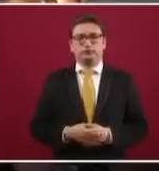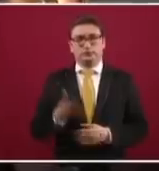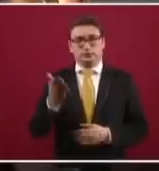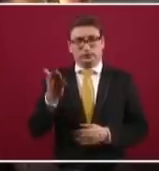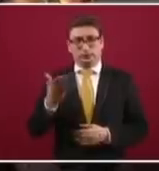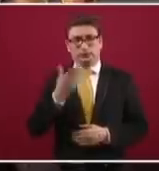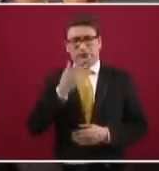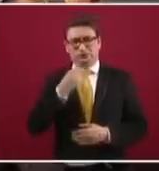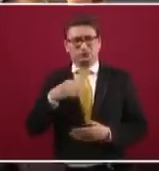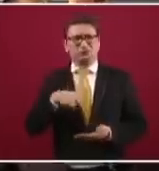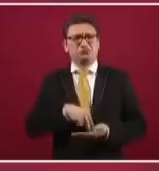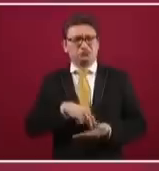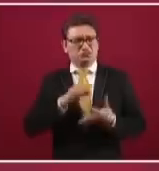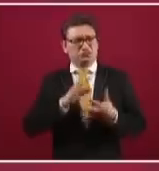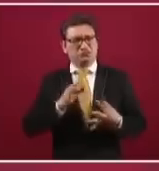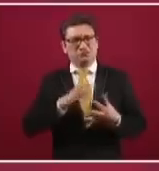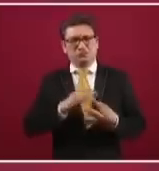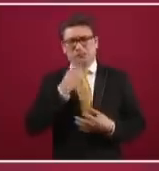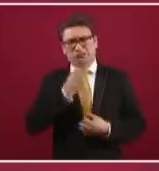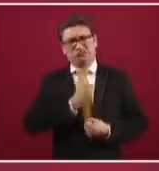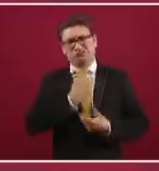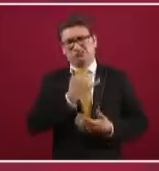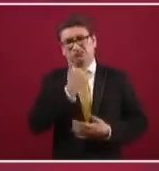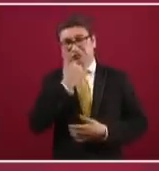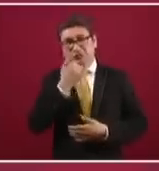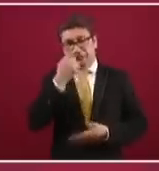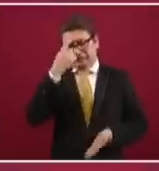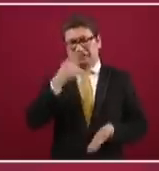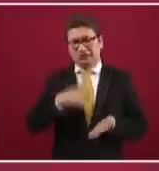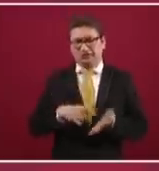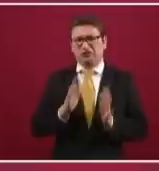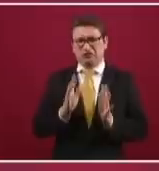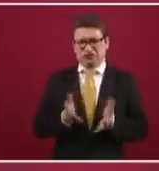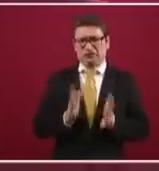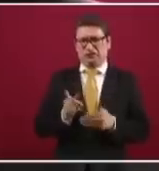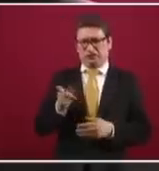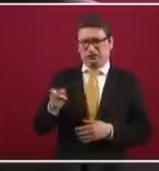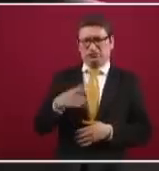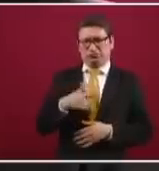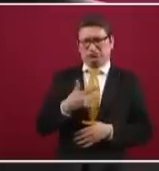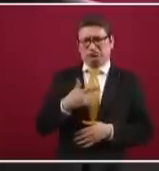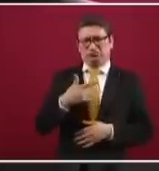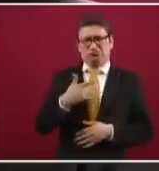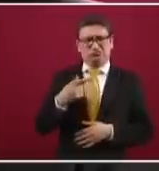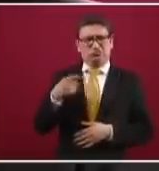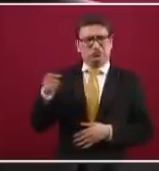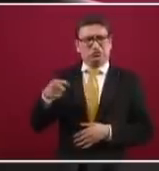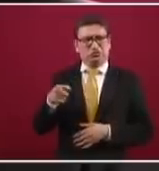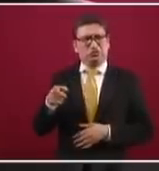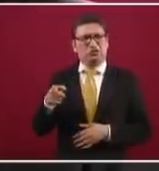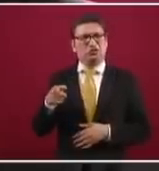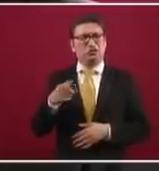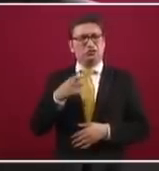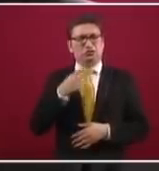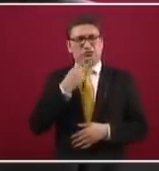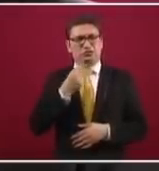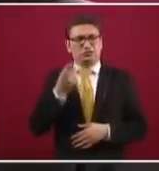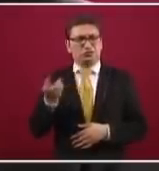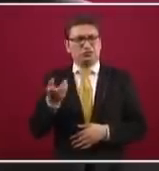ofreciera una disculpa. Tengo entendido que lo hizo, incluso está dispuesto a